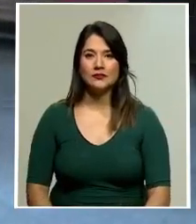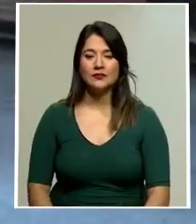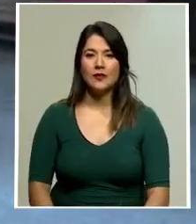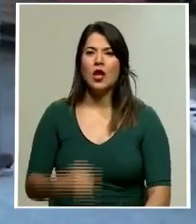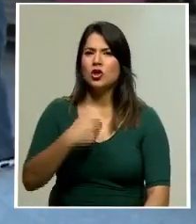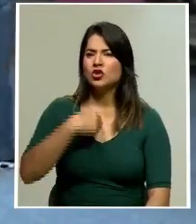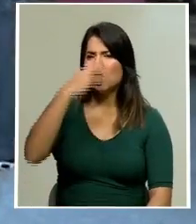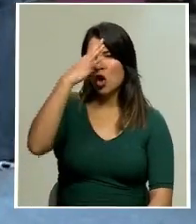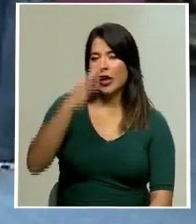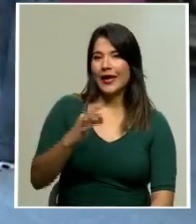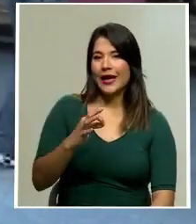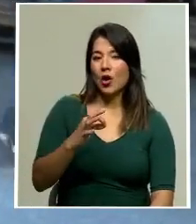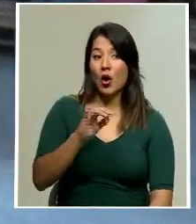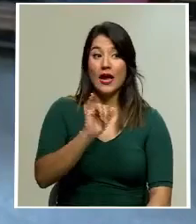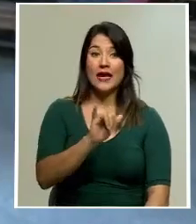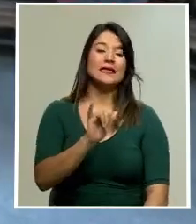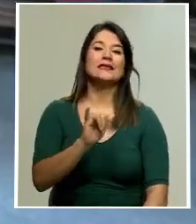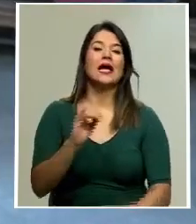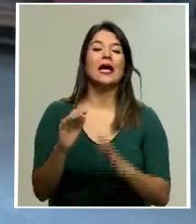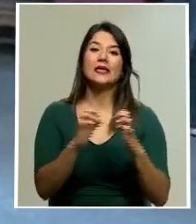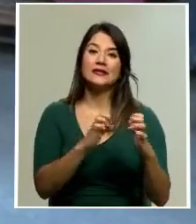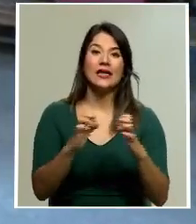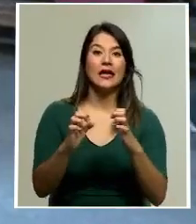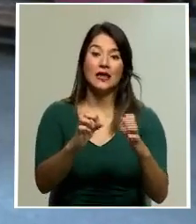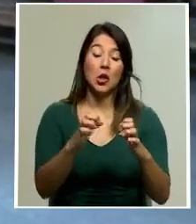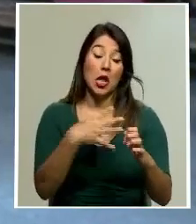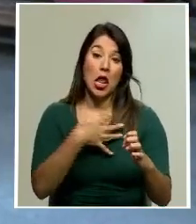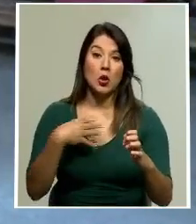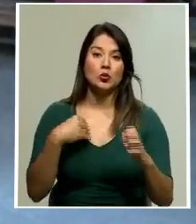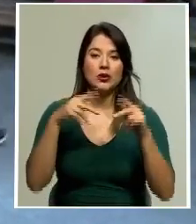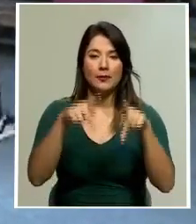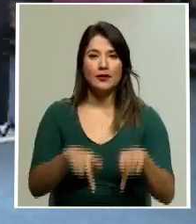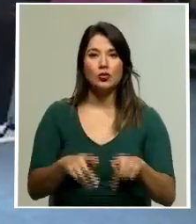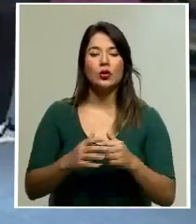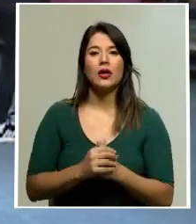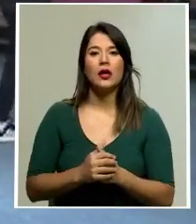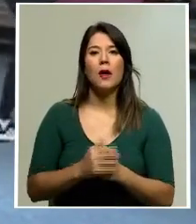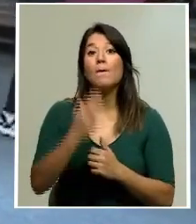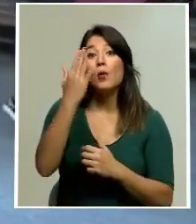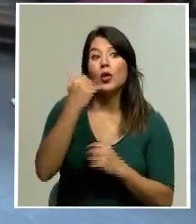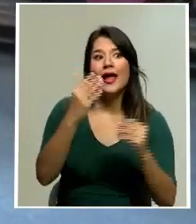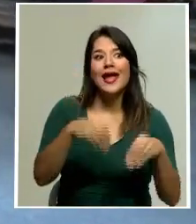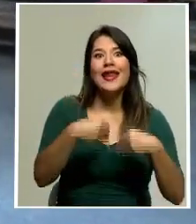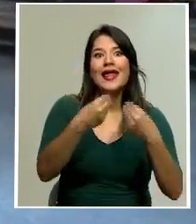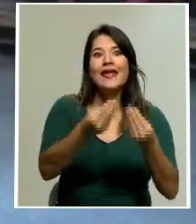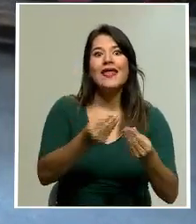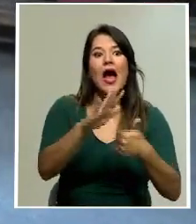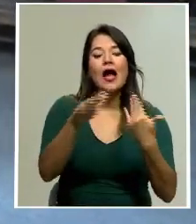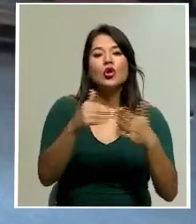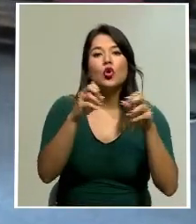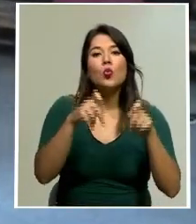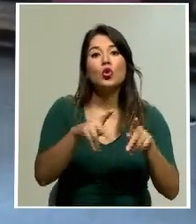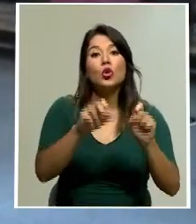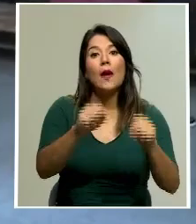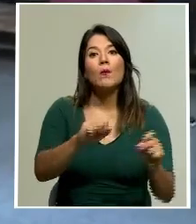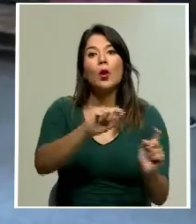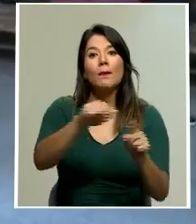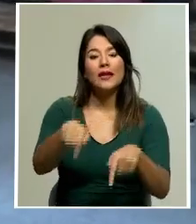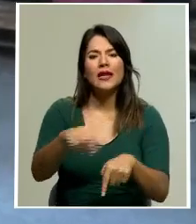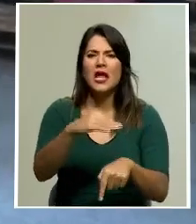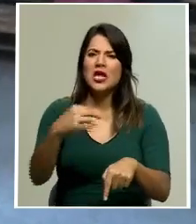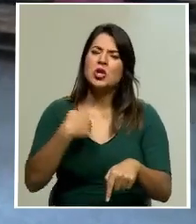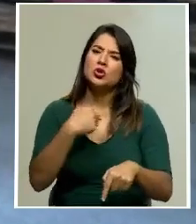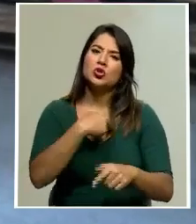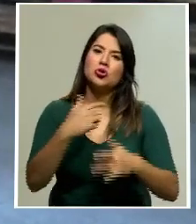Yo creo que este tipo de estrategias a la gente les gusta. Les gusta porque da una oportunidad a todos de poder venir. Y nosotros